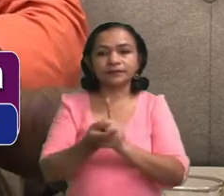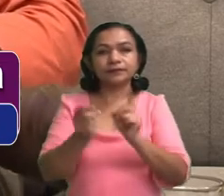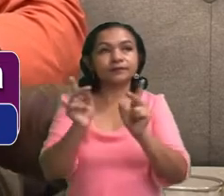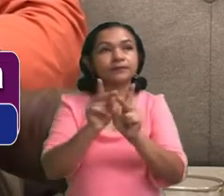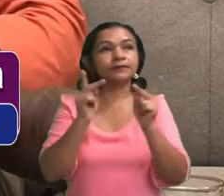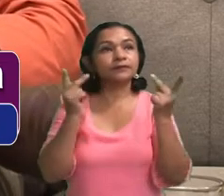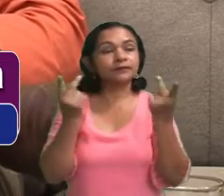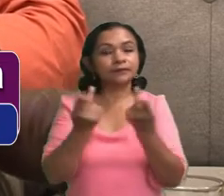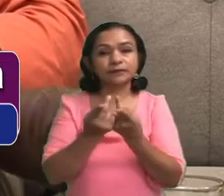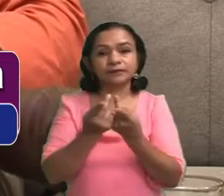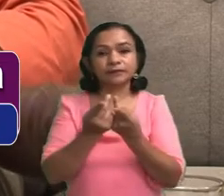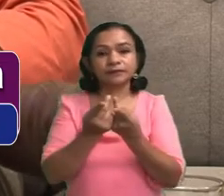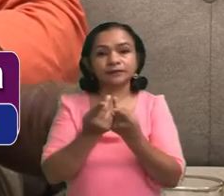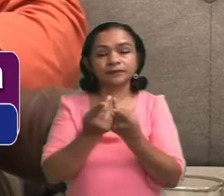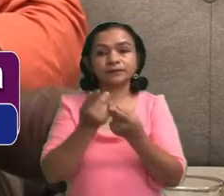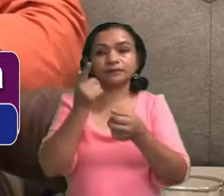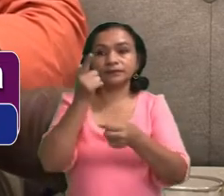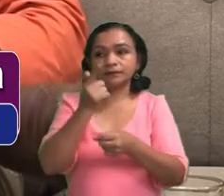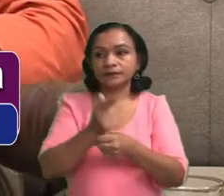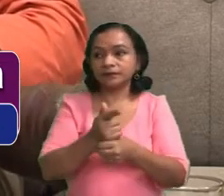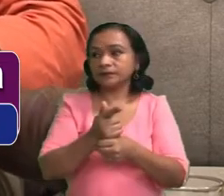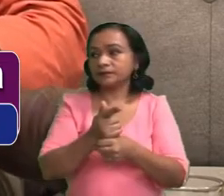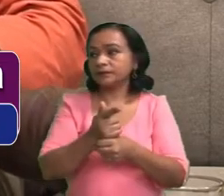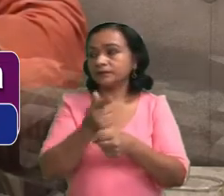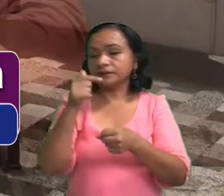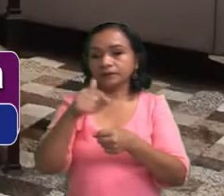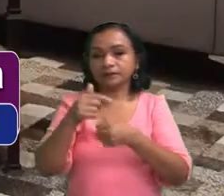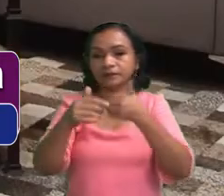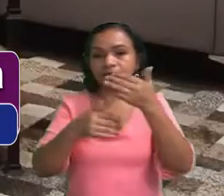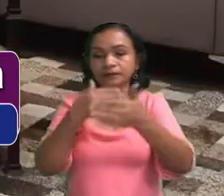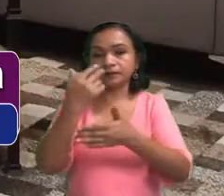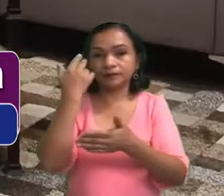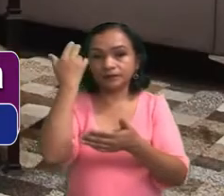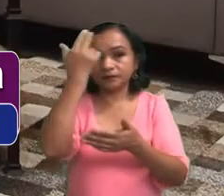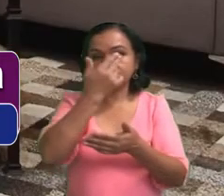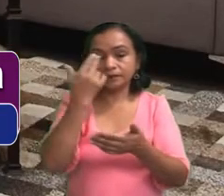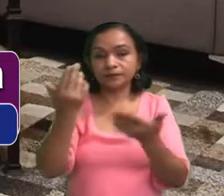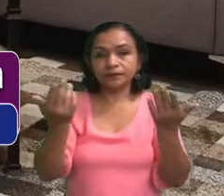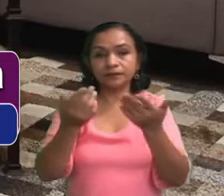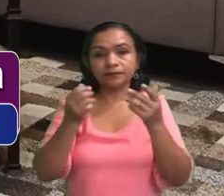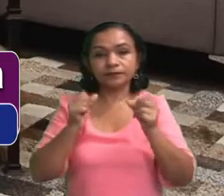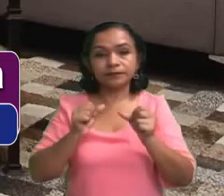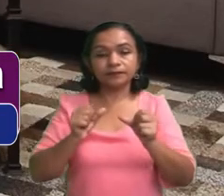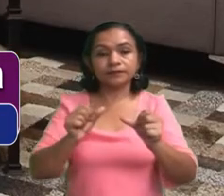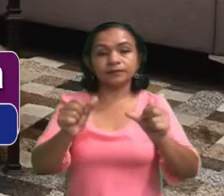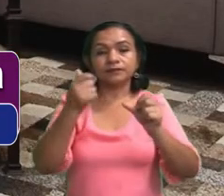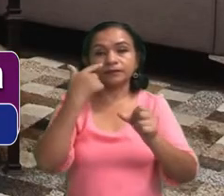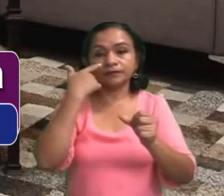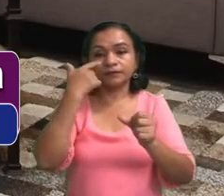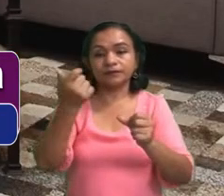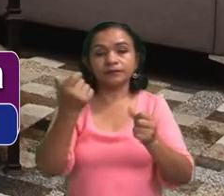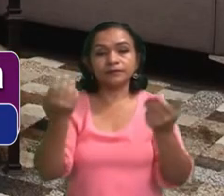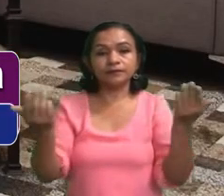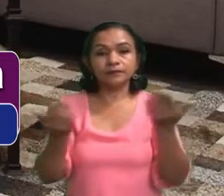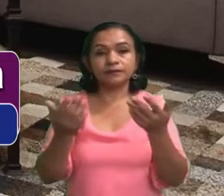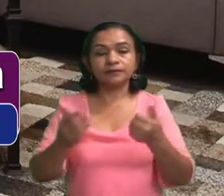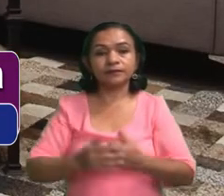pueblo. Diputado, vamos a presentar un nuevo video de este proceso de consultas para también continuar y conocer sus opiniones al respecto.